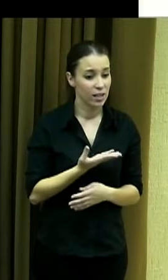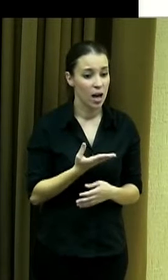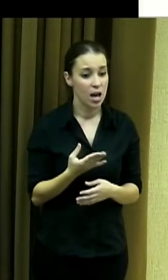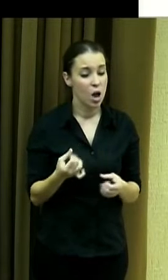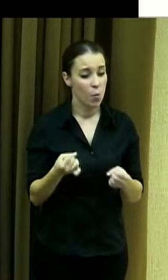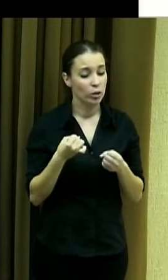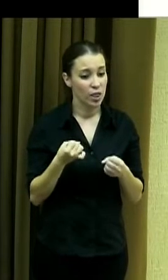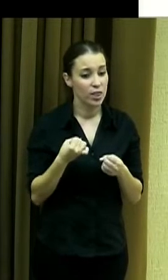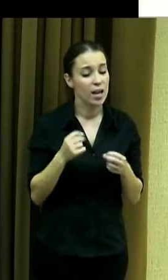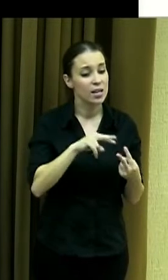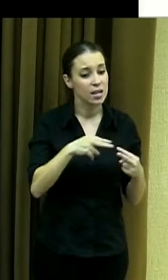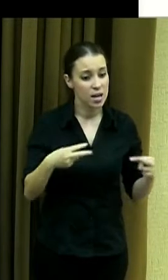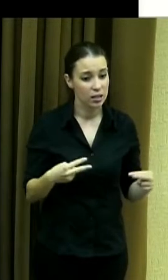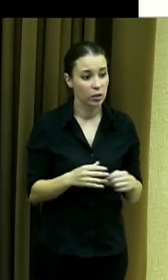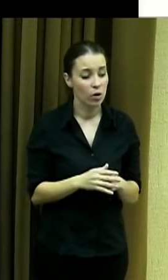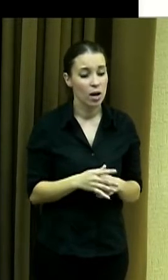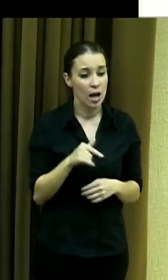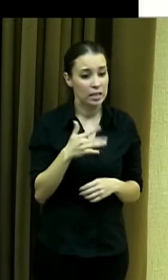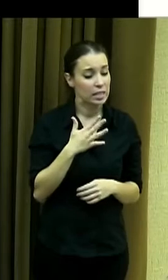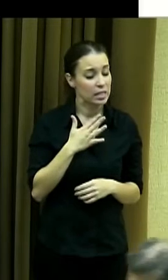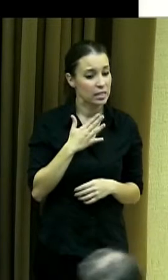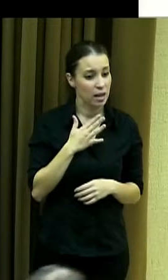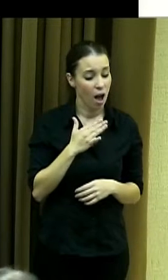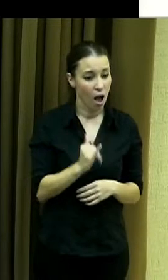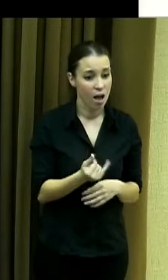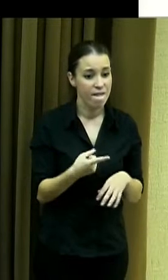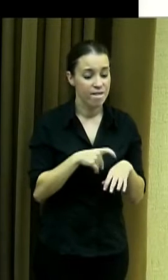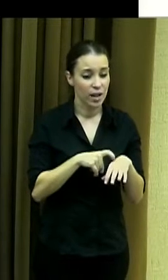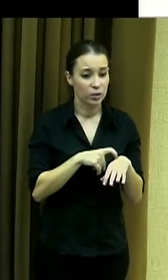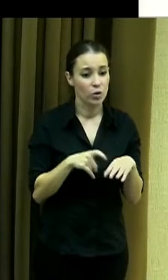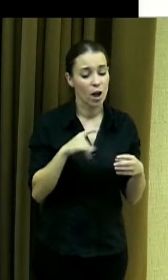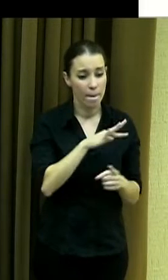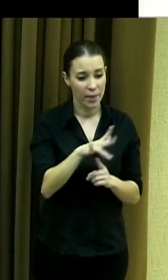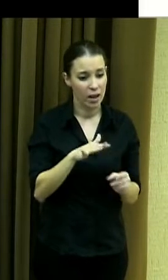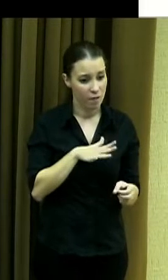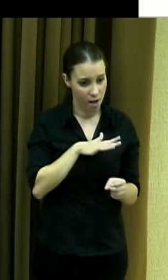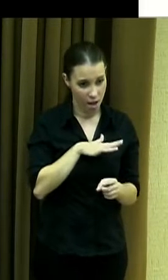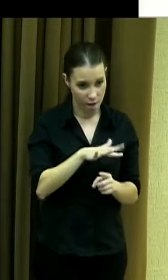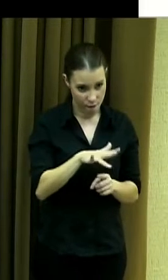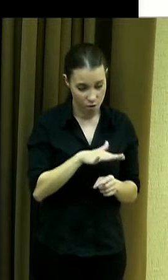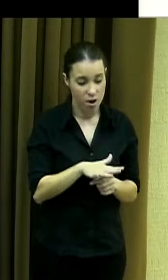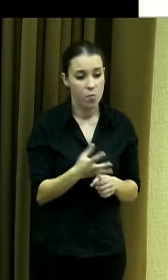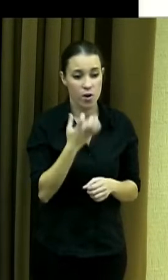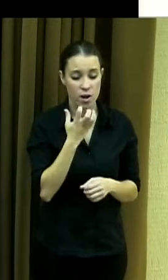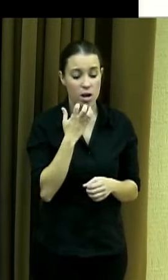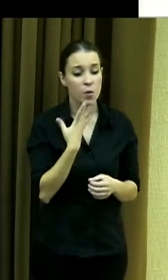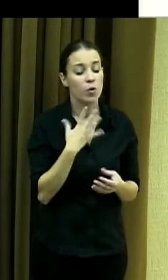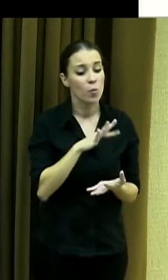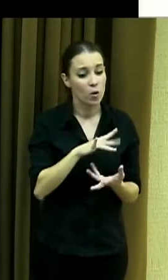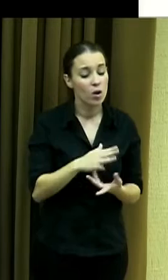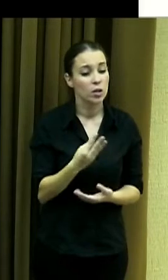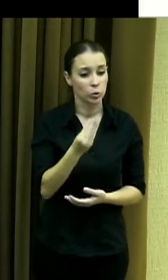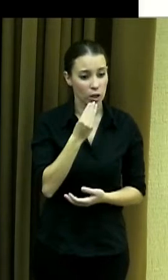genético subyacente. Aquí vamos a tener una serie de factores ambientales que van a influir, como biológicos, la nutrición,